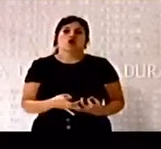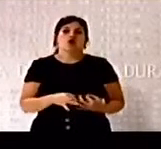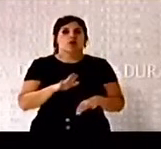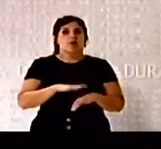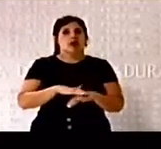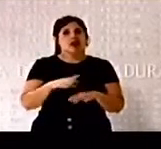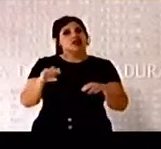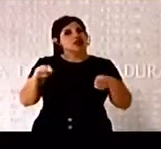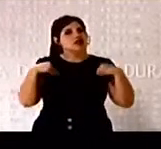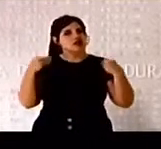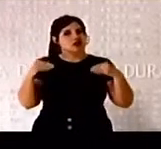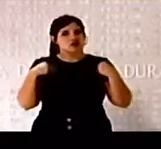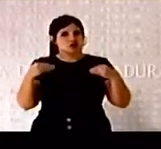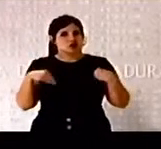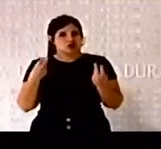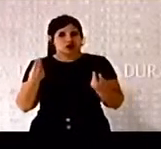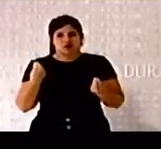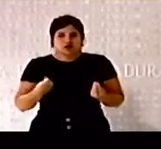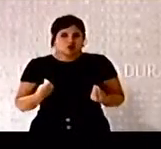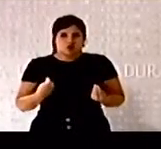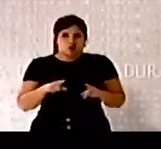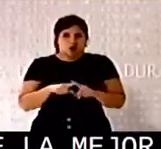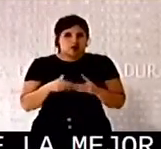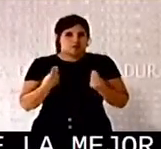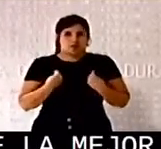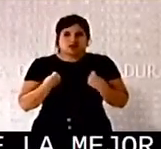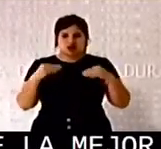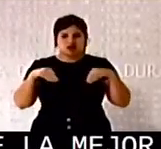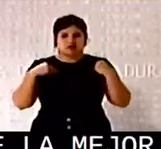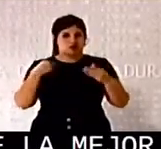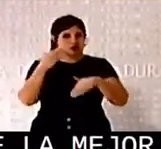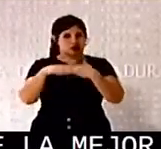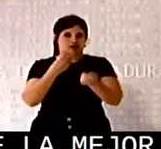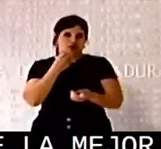disfrutar de la vida de la mejor forma posible.